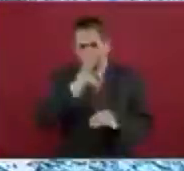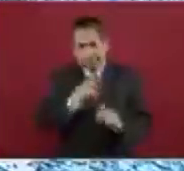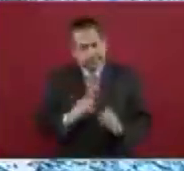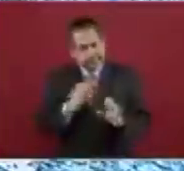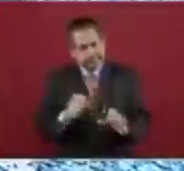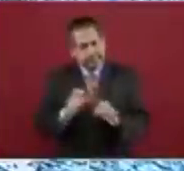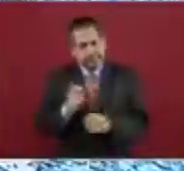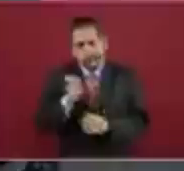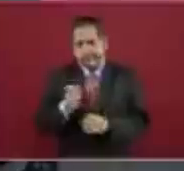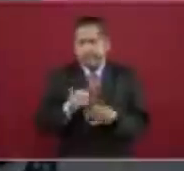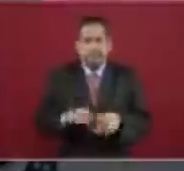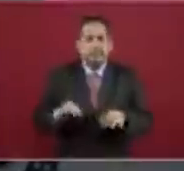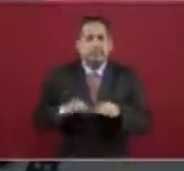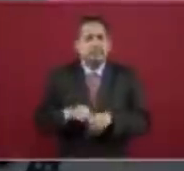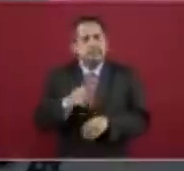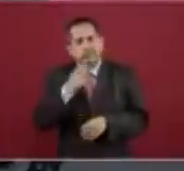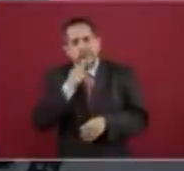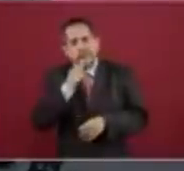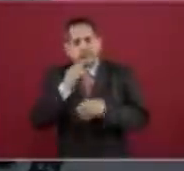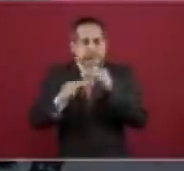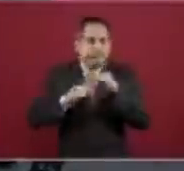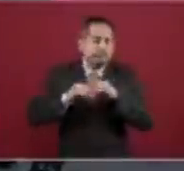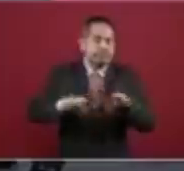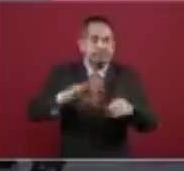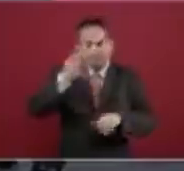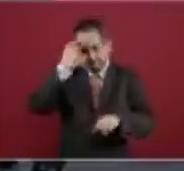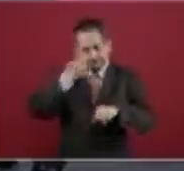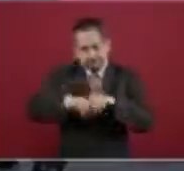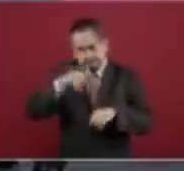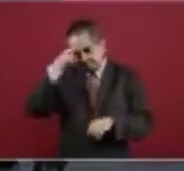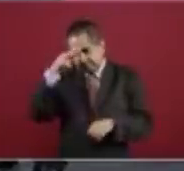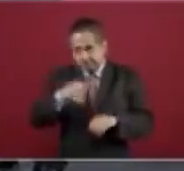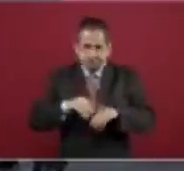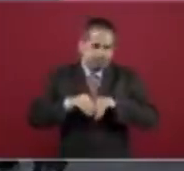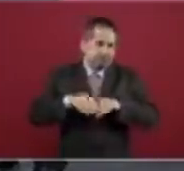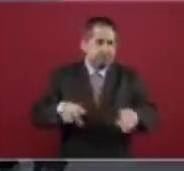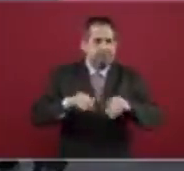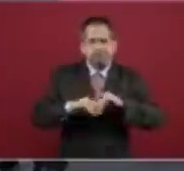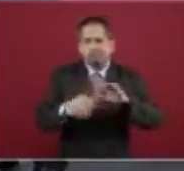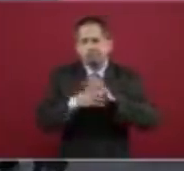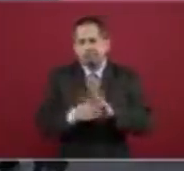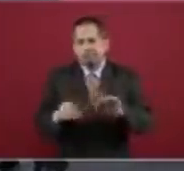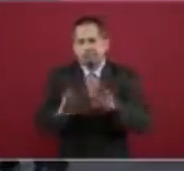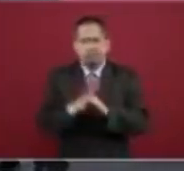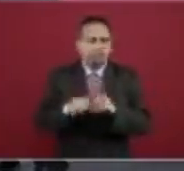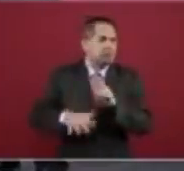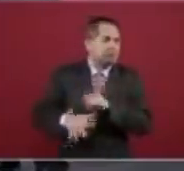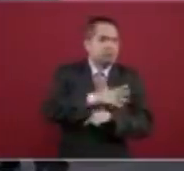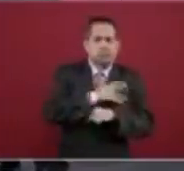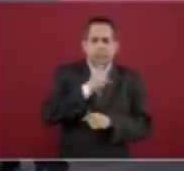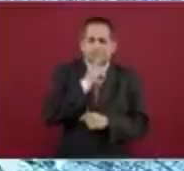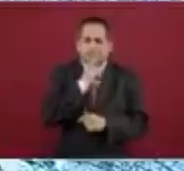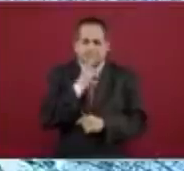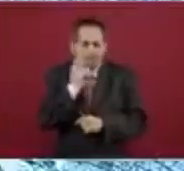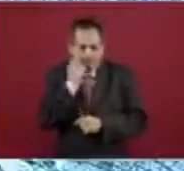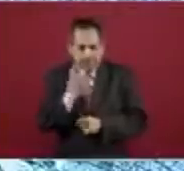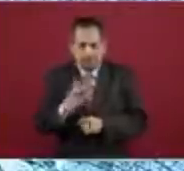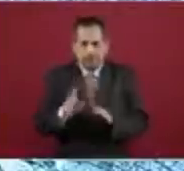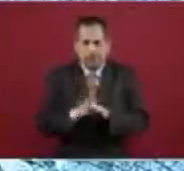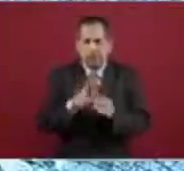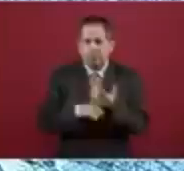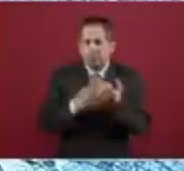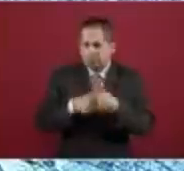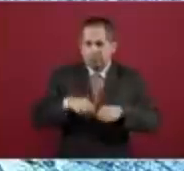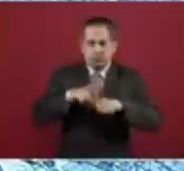también promover la nueva cultura mexicana, la nueva cultura mexicana de modelo ambiental que queremos, de modelo